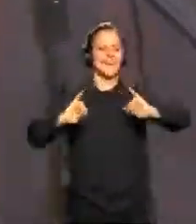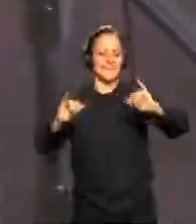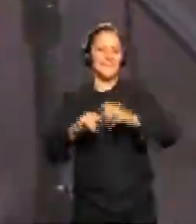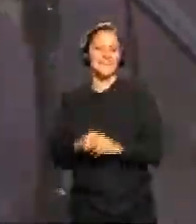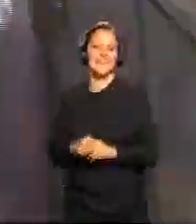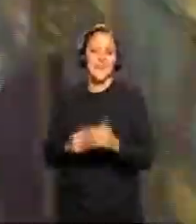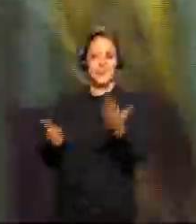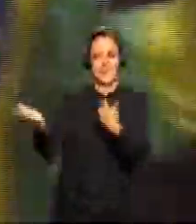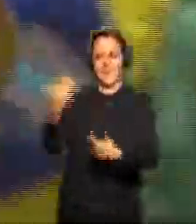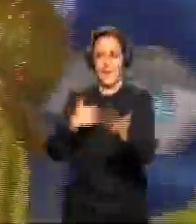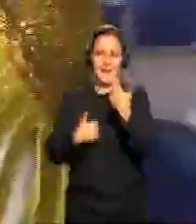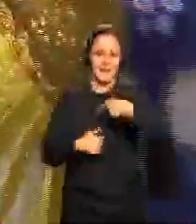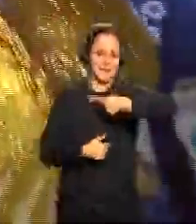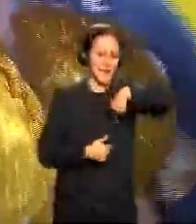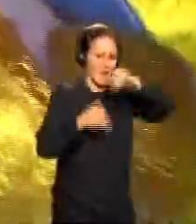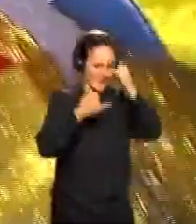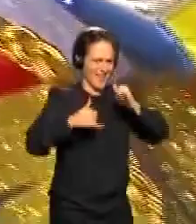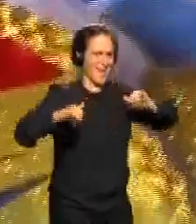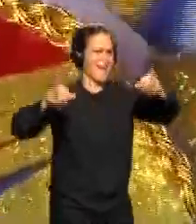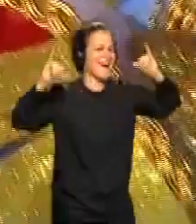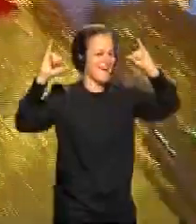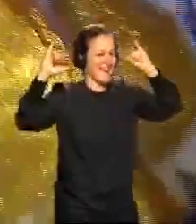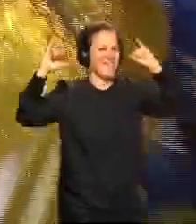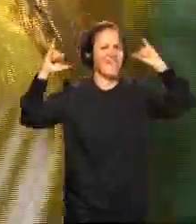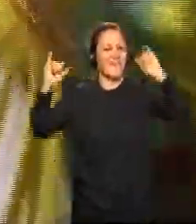disfrutar. Y vienen diablos